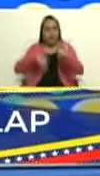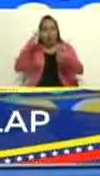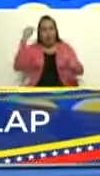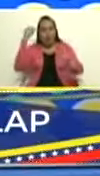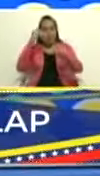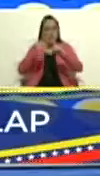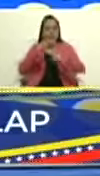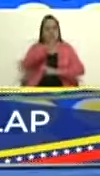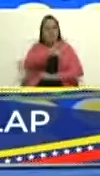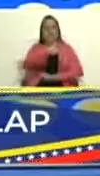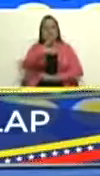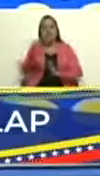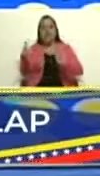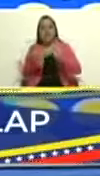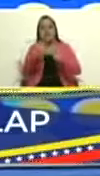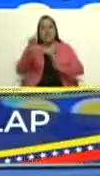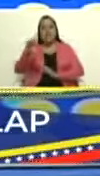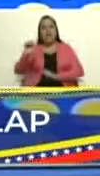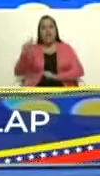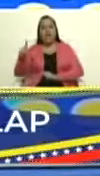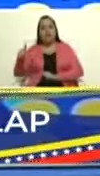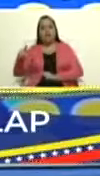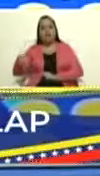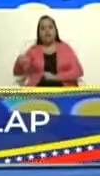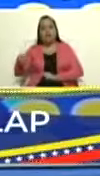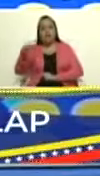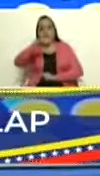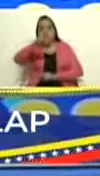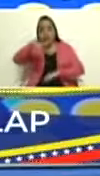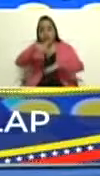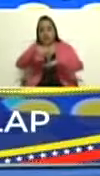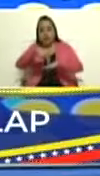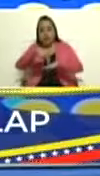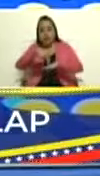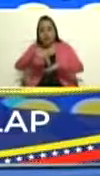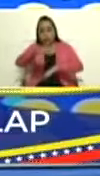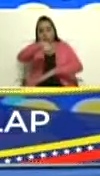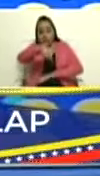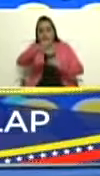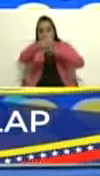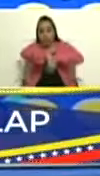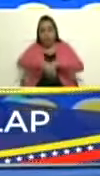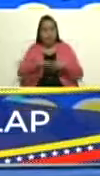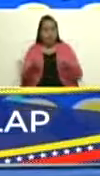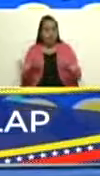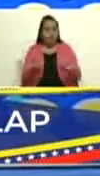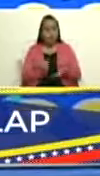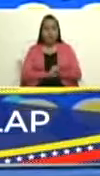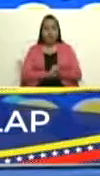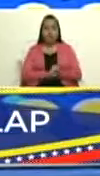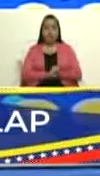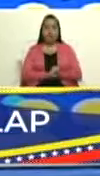de 30.000 CLAP productivos a nivel nacional. ¿No les parece?